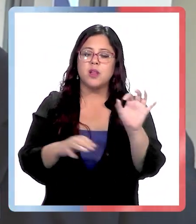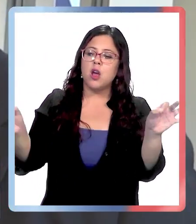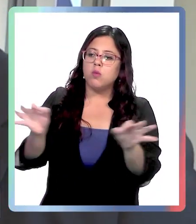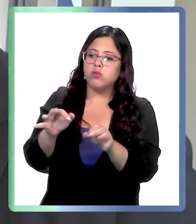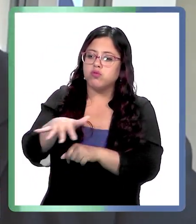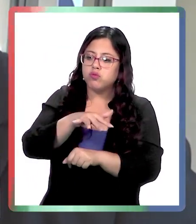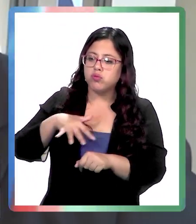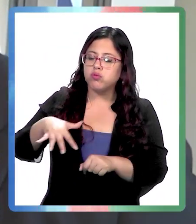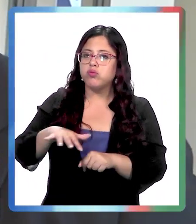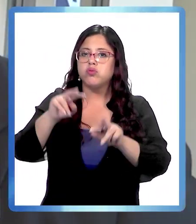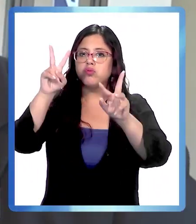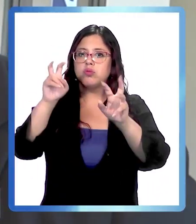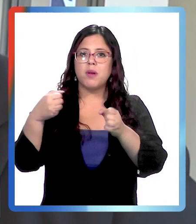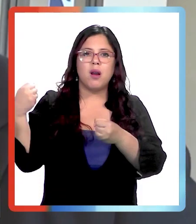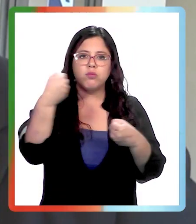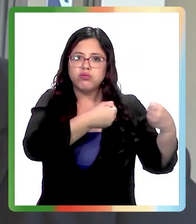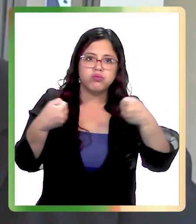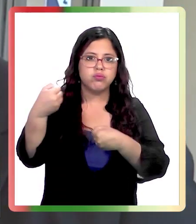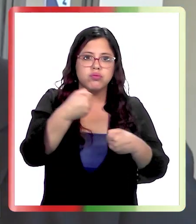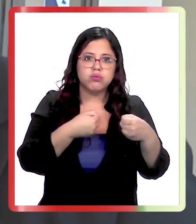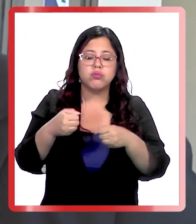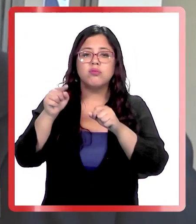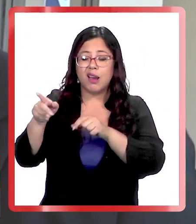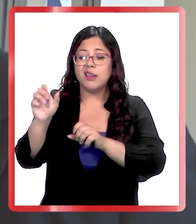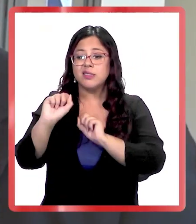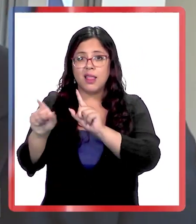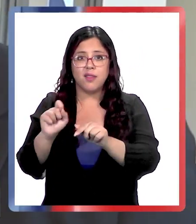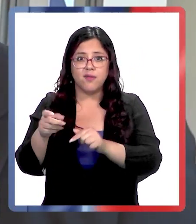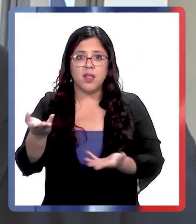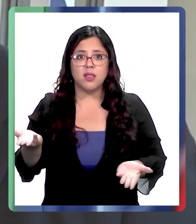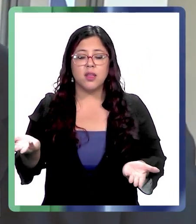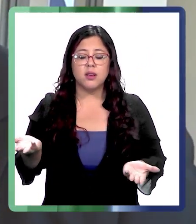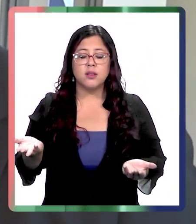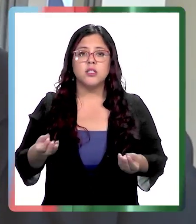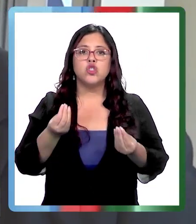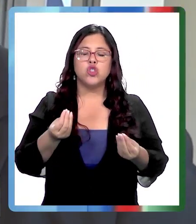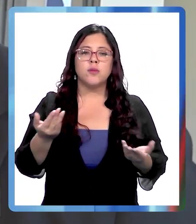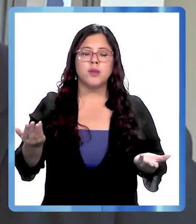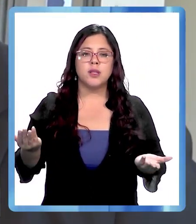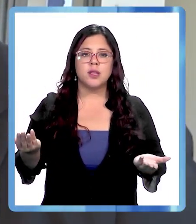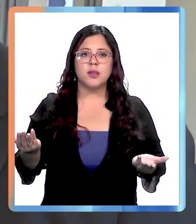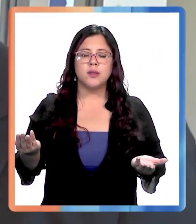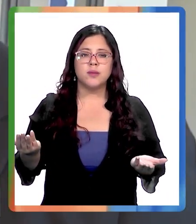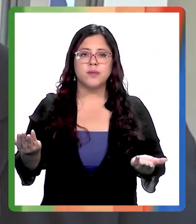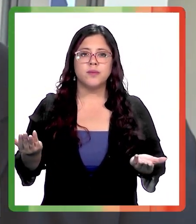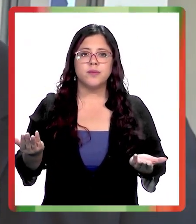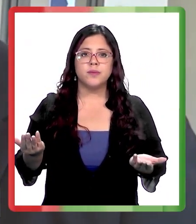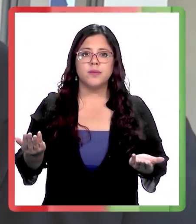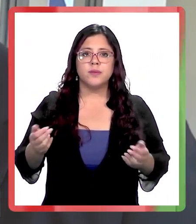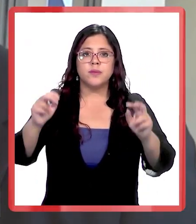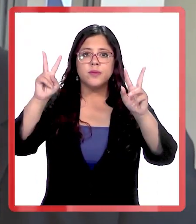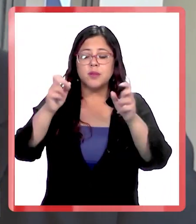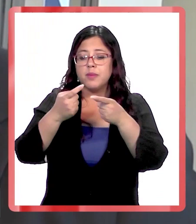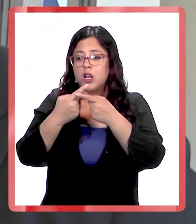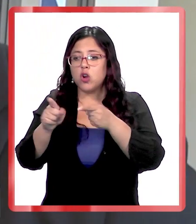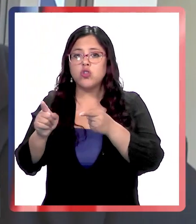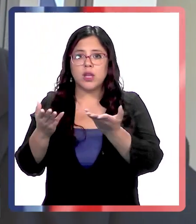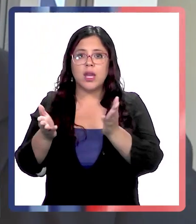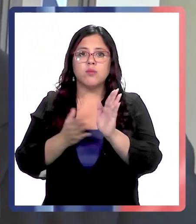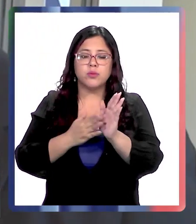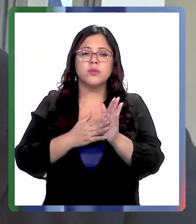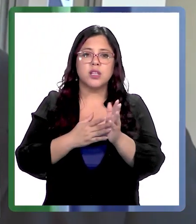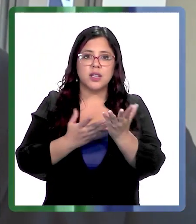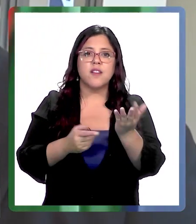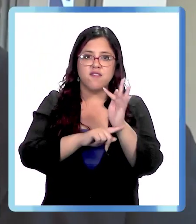se atribuye más a una pelea en donde él se defiende, y obviamente el resto de la evidencia que va a ser presentada por el Ministerio Público le va a